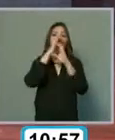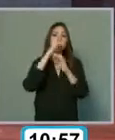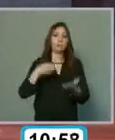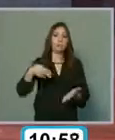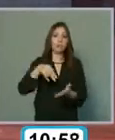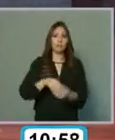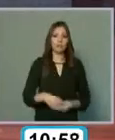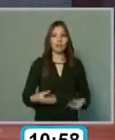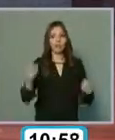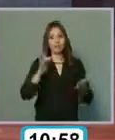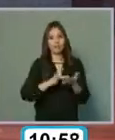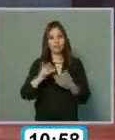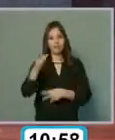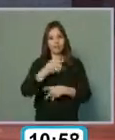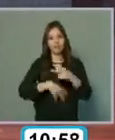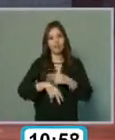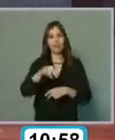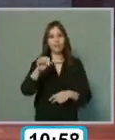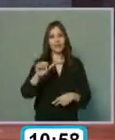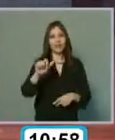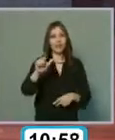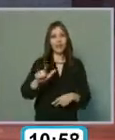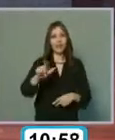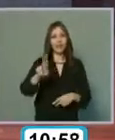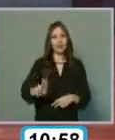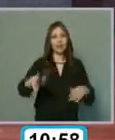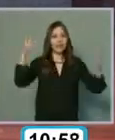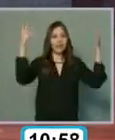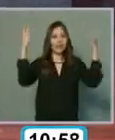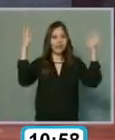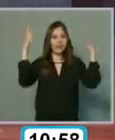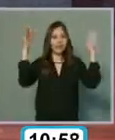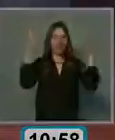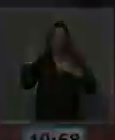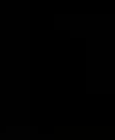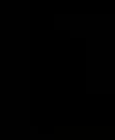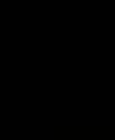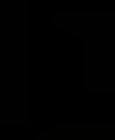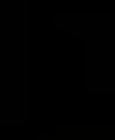muchachos. Hombre, gracias. El aplauso Muchas para gracias. Alu, que estuvo en el intermedio y en el musical. Adelante.